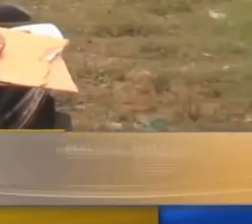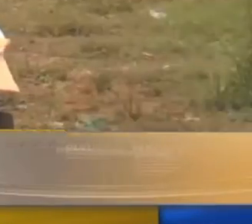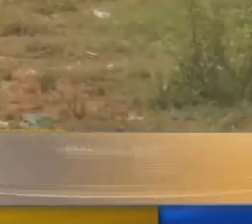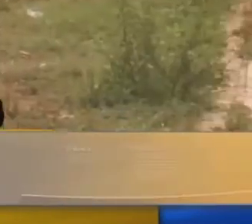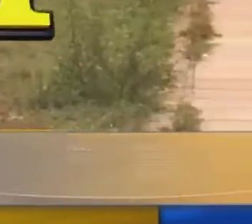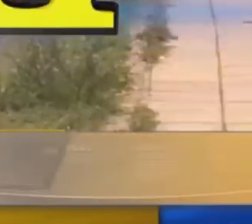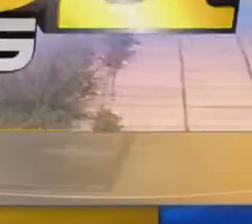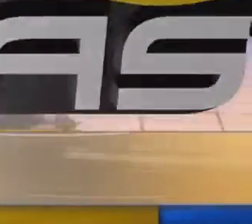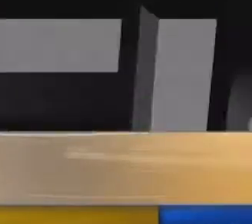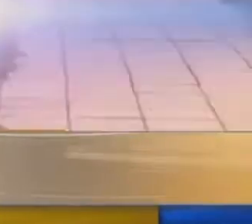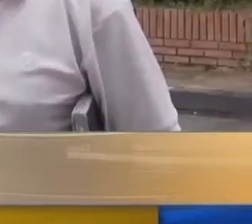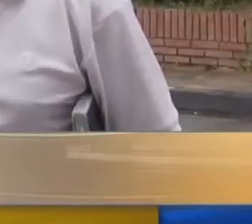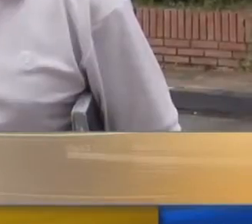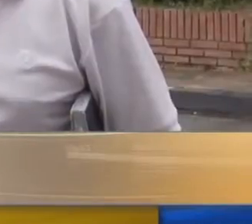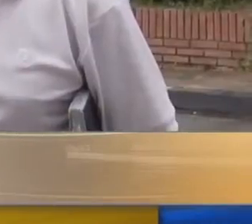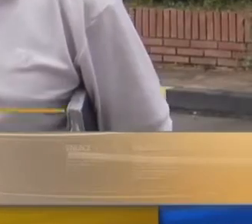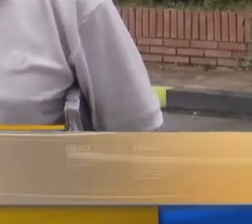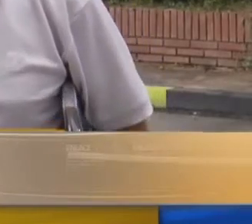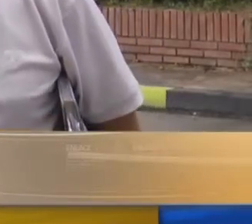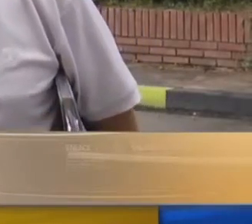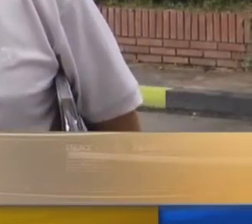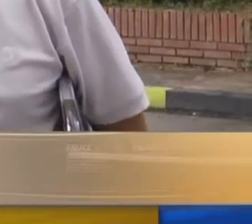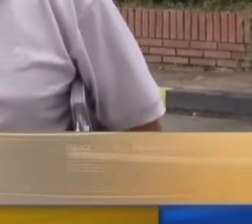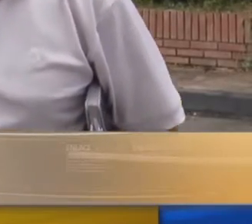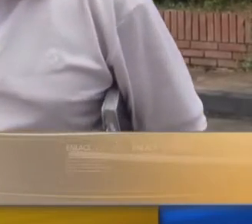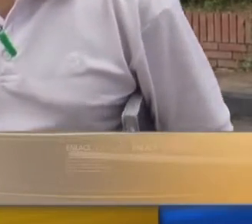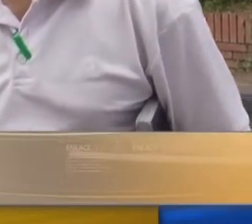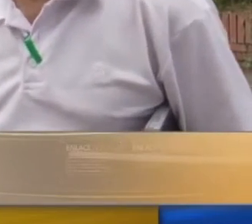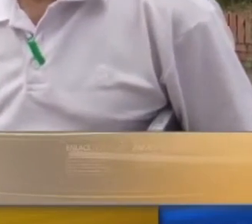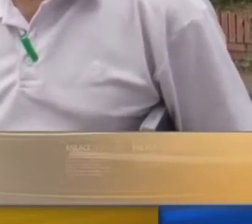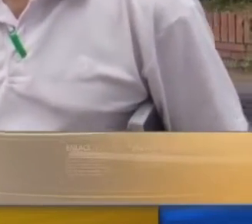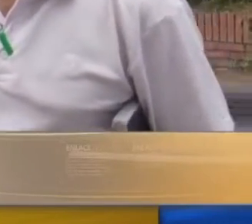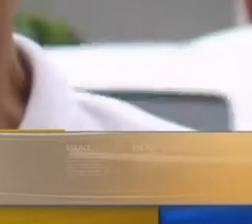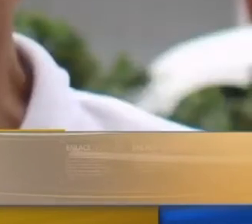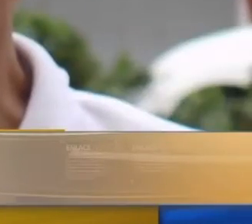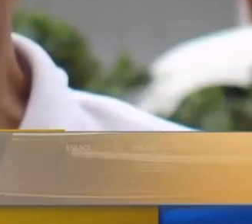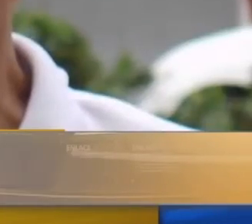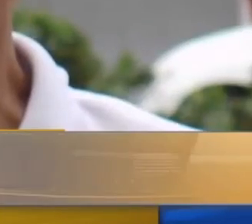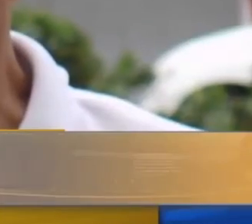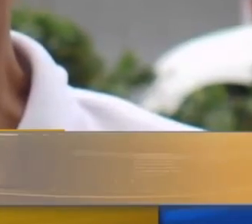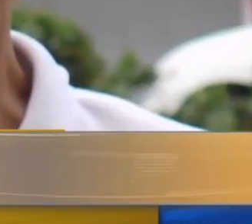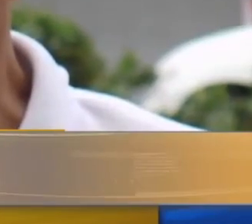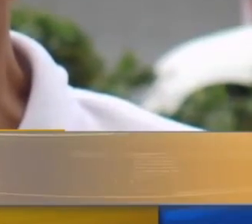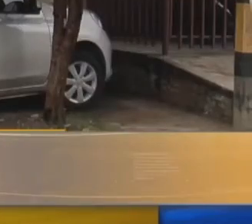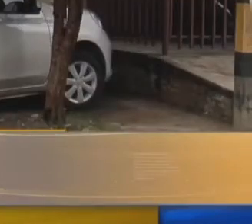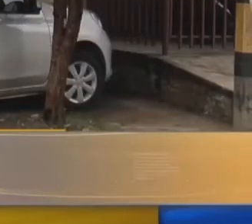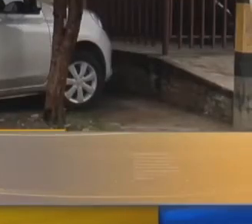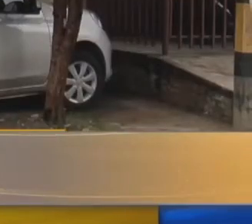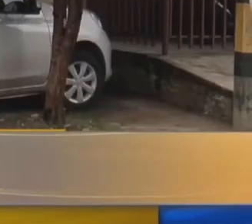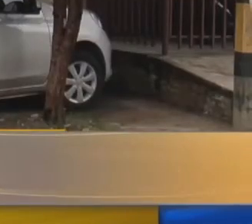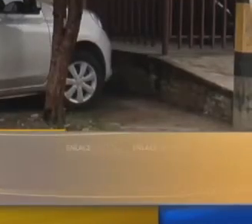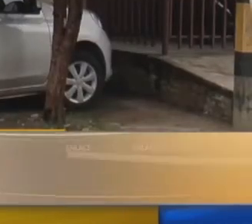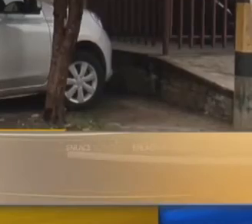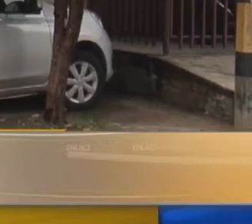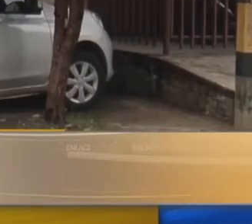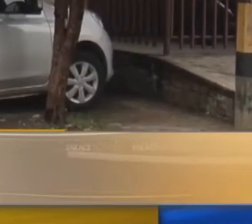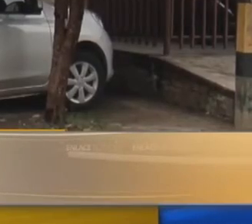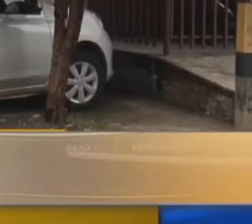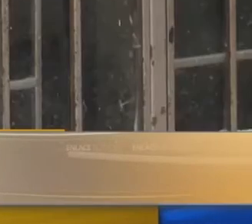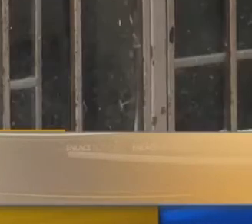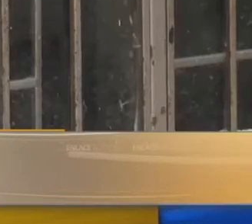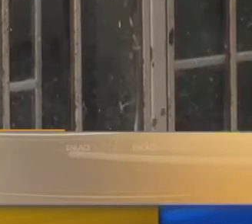del hurto de motocicletas. Presidente saliente de la Junta de Acción Comunal del barrio Primero de Mayo denuncia que el presidente entrante puso candado en el salón